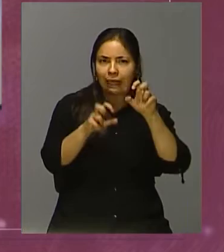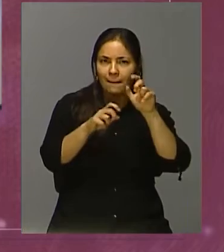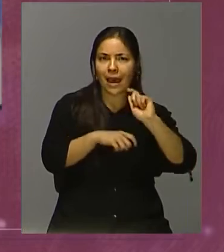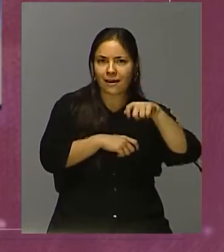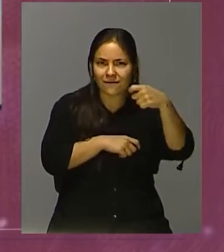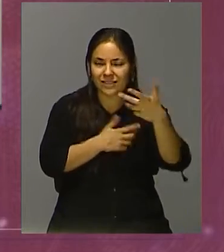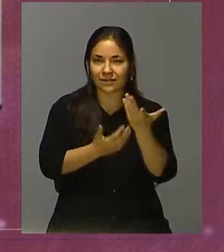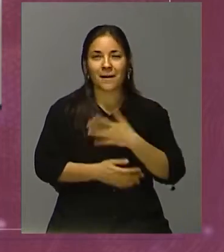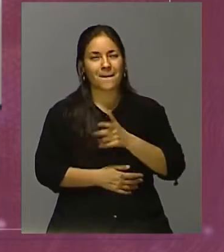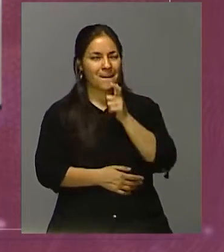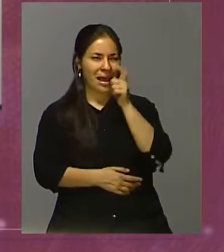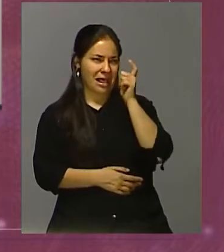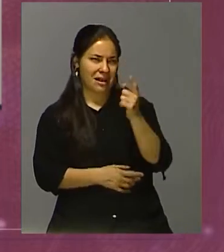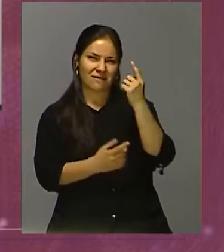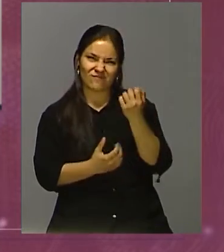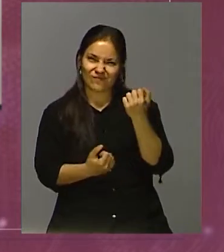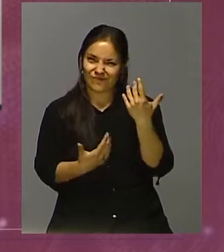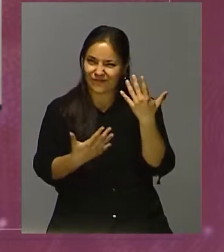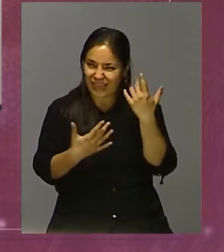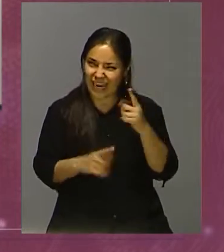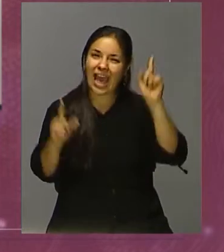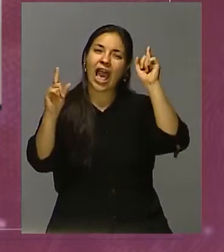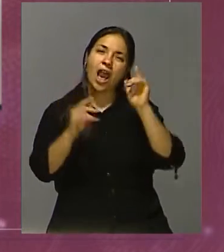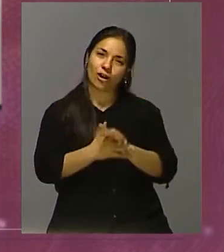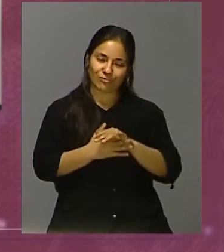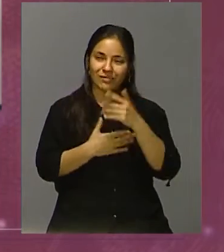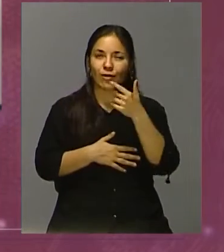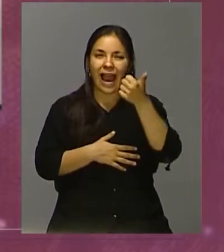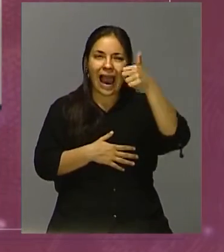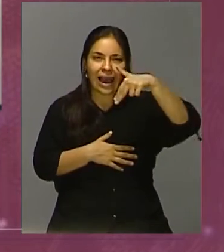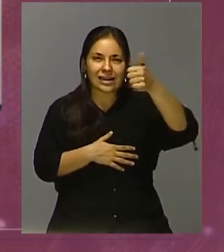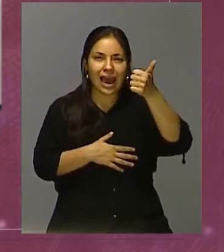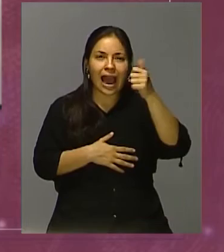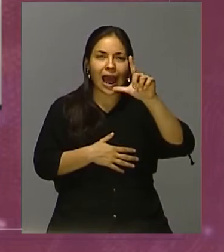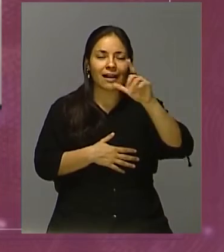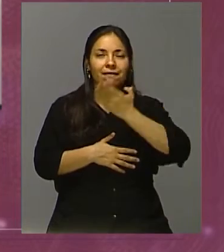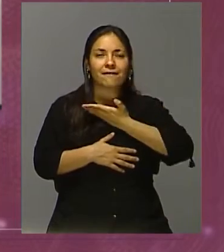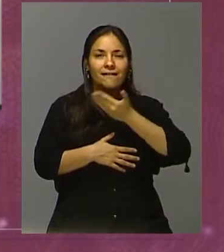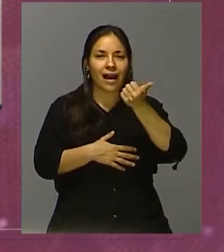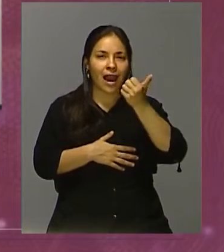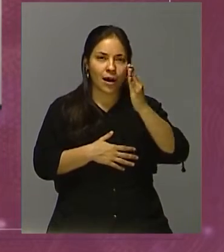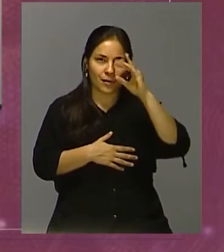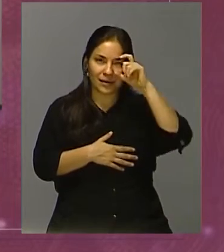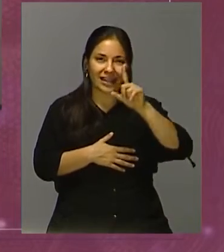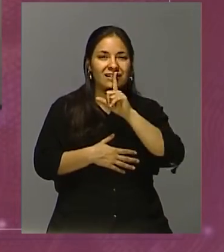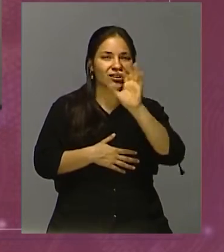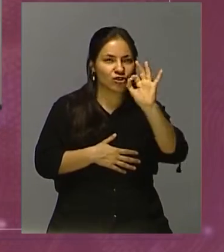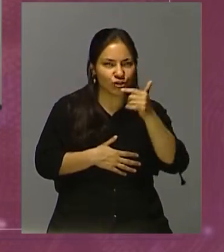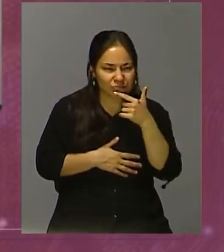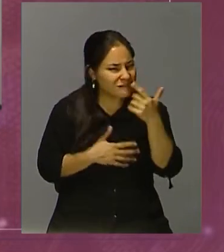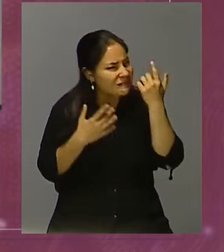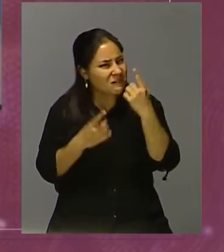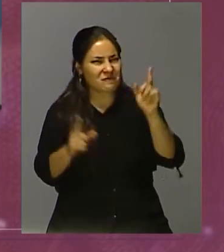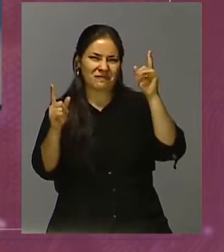Suena fuerte, ¿no? La palabra analfabeto es fuerte, pero la pregunta quizás se